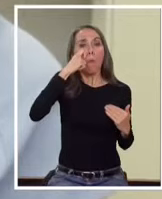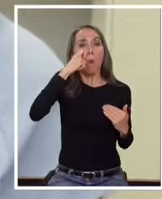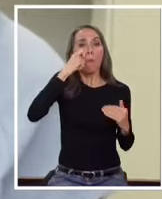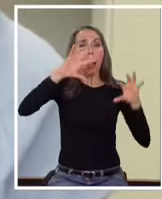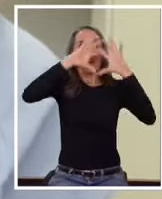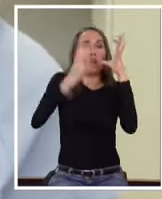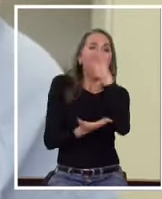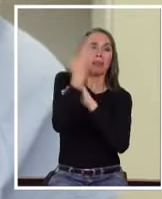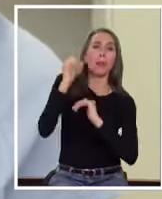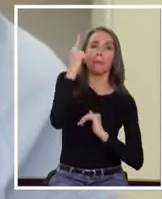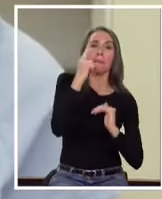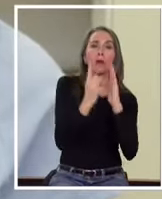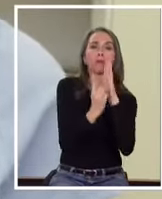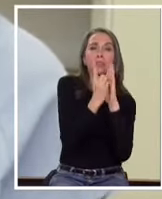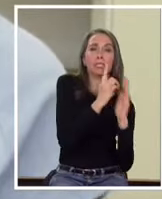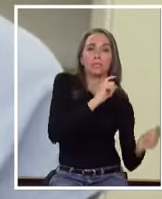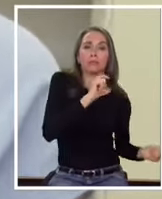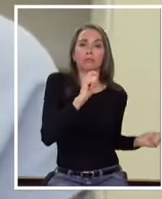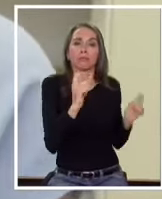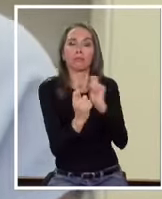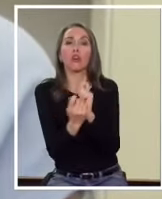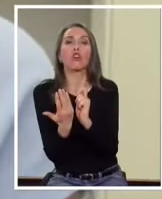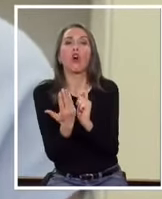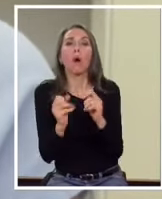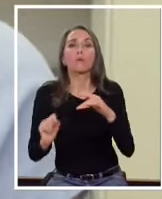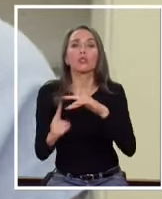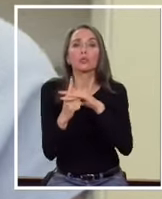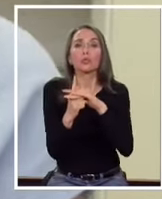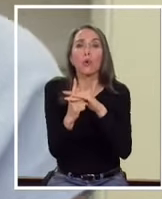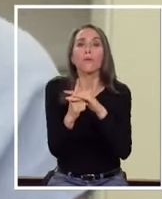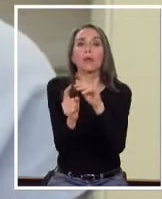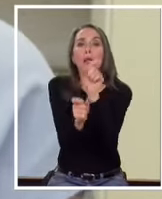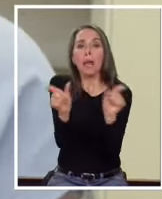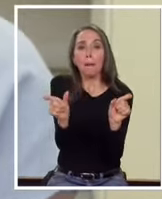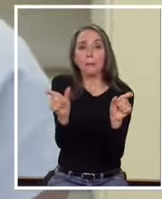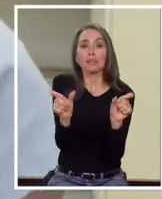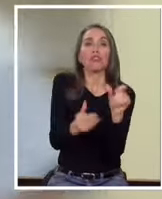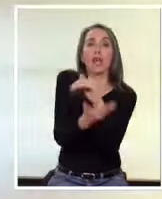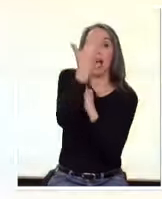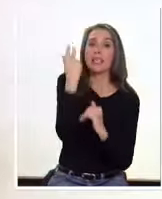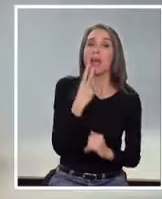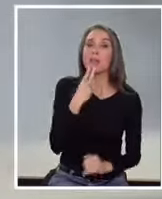darnos indicaciones sobre el origen de la población neandertales.